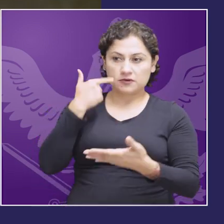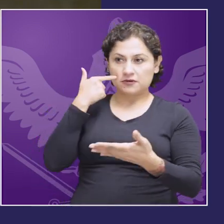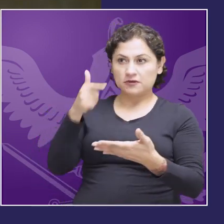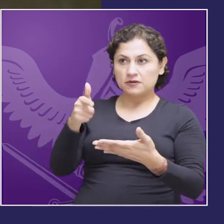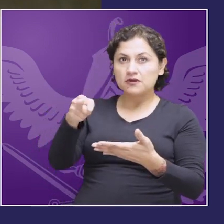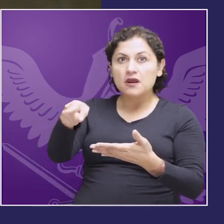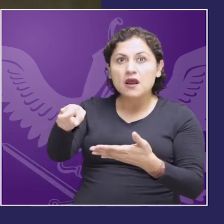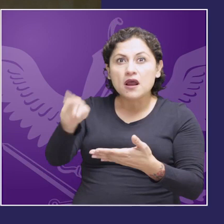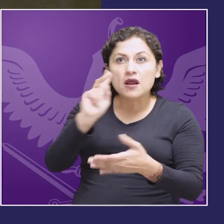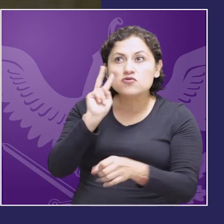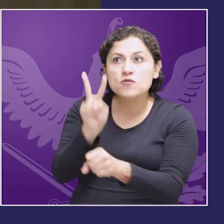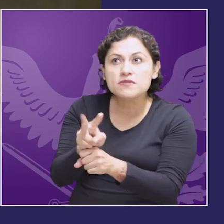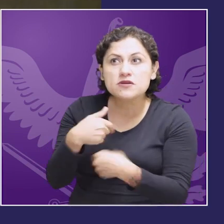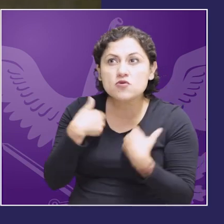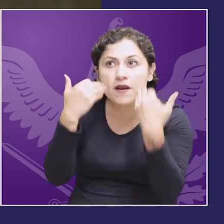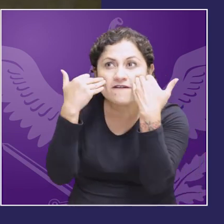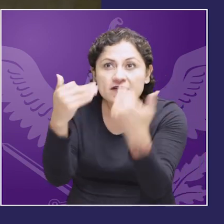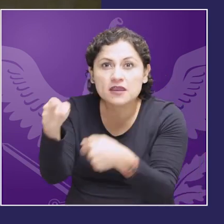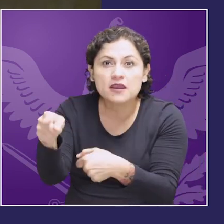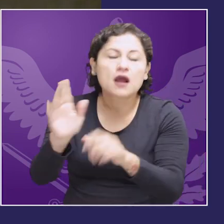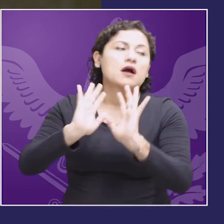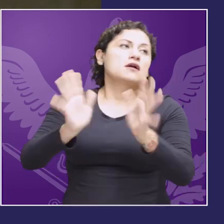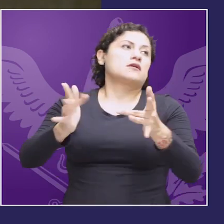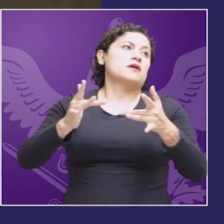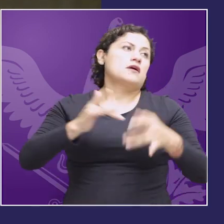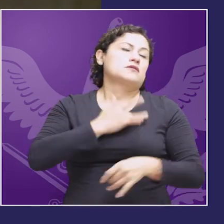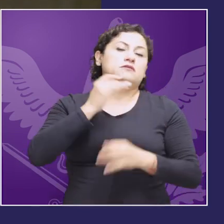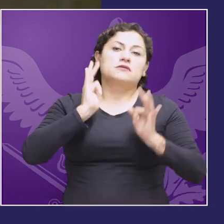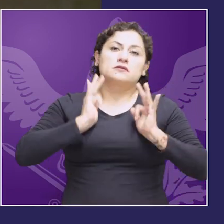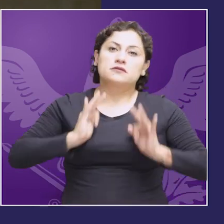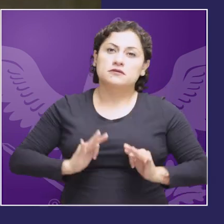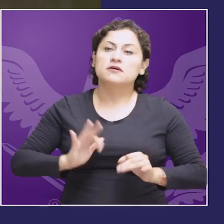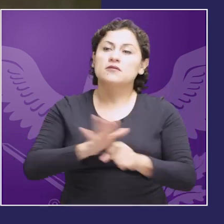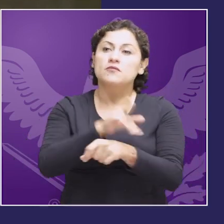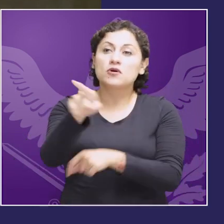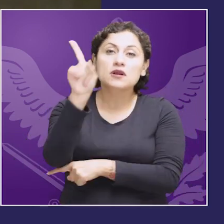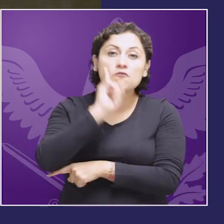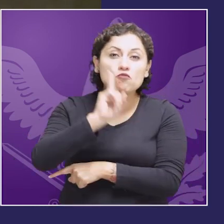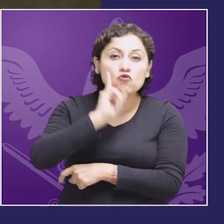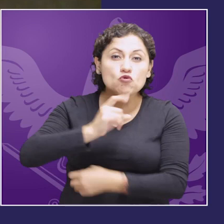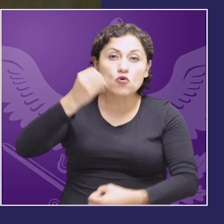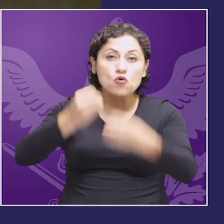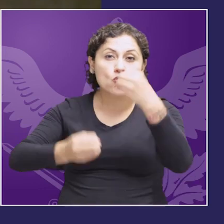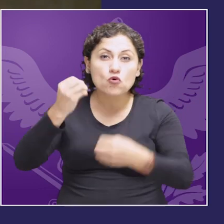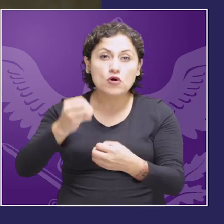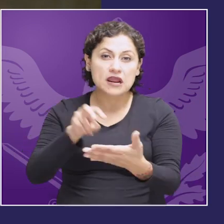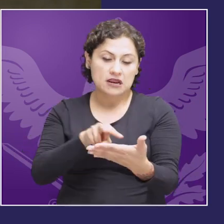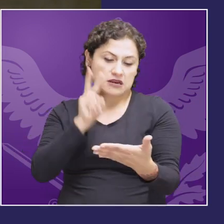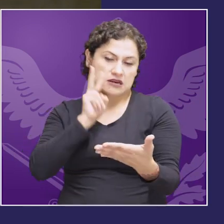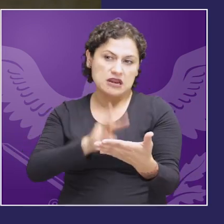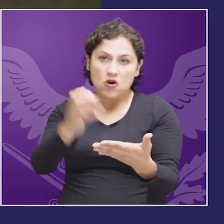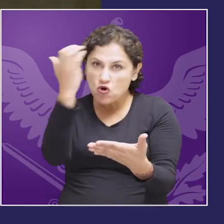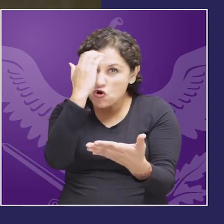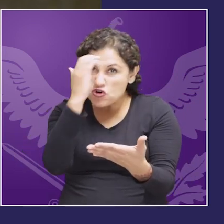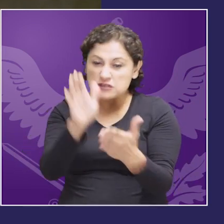los derechos de la víctima. Y dice, para mí eso ya fue reparador. El haber visto que esta magistrada estaba defendiendo, que conocía las